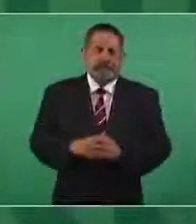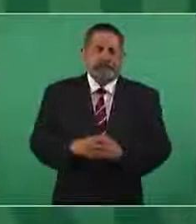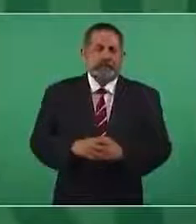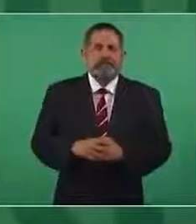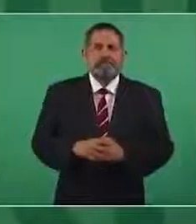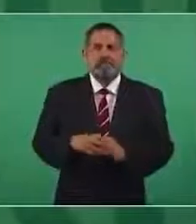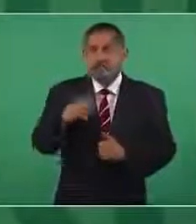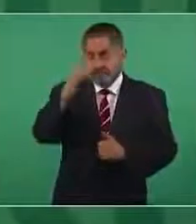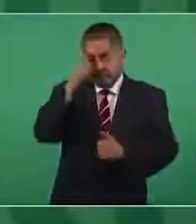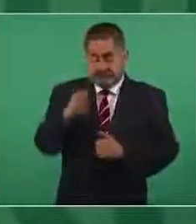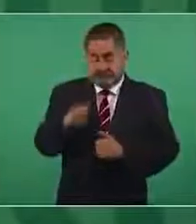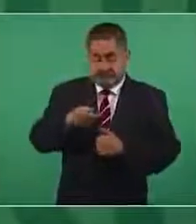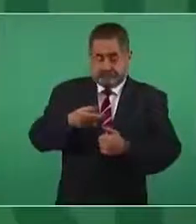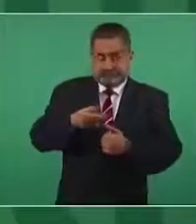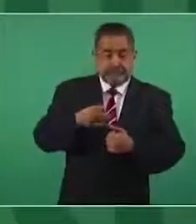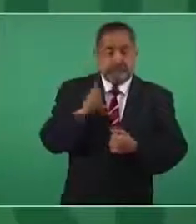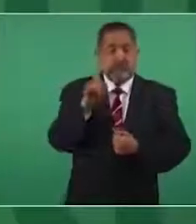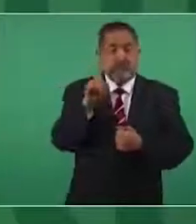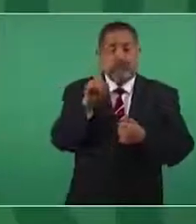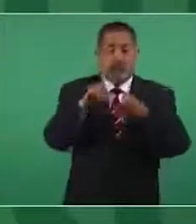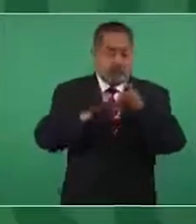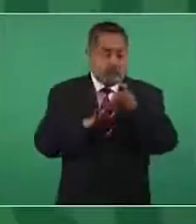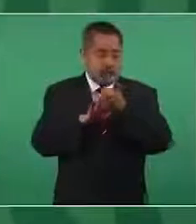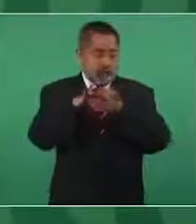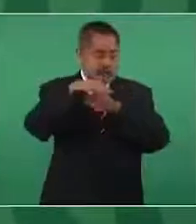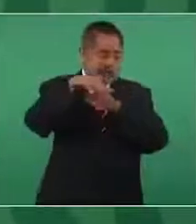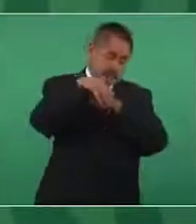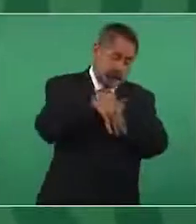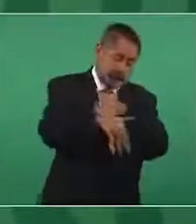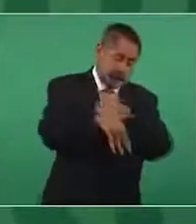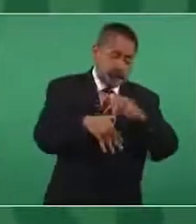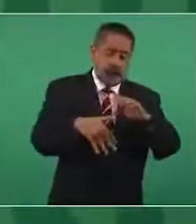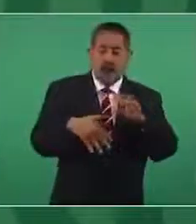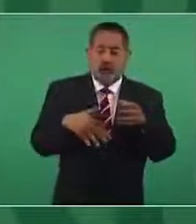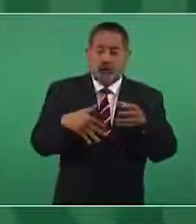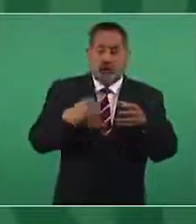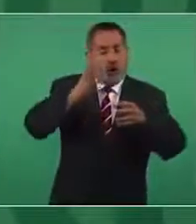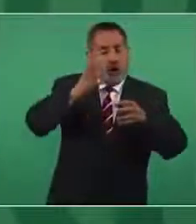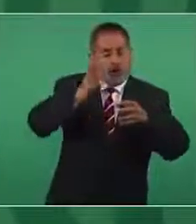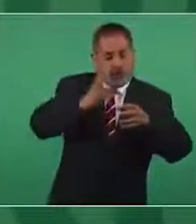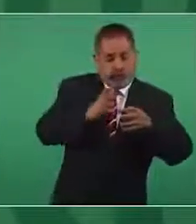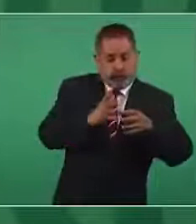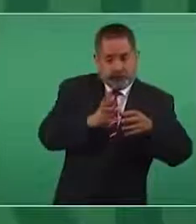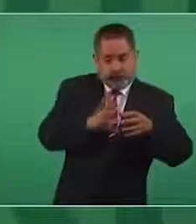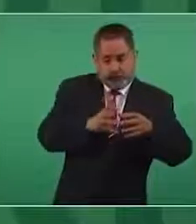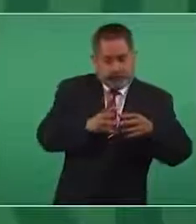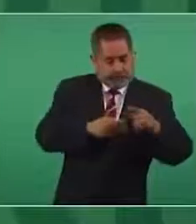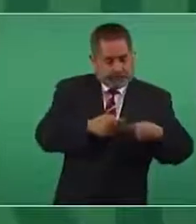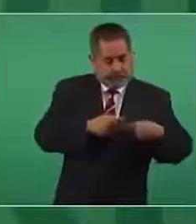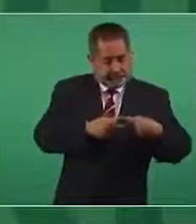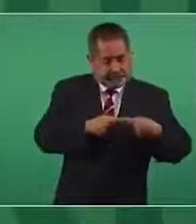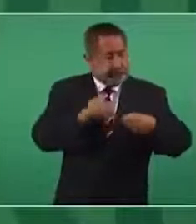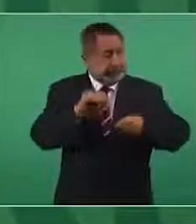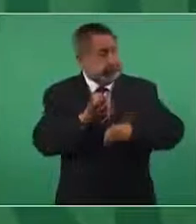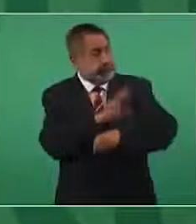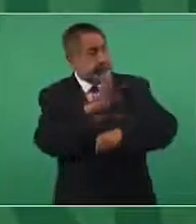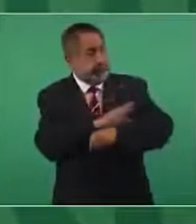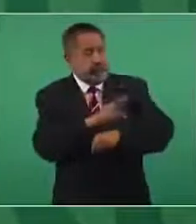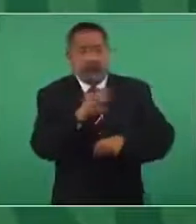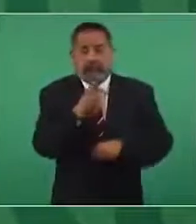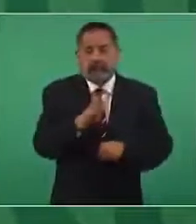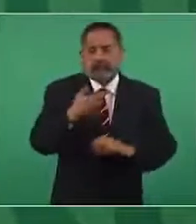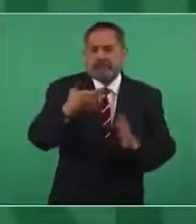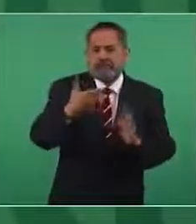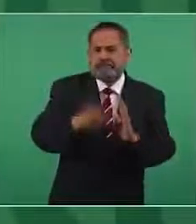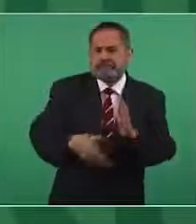Producir energía eléctrica con agua es lo más barato y es una energía